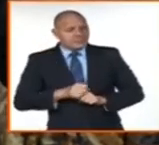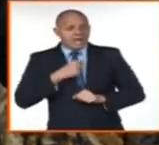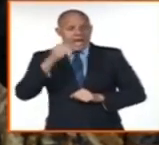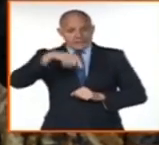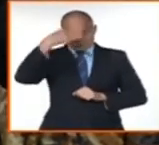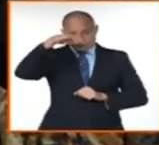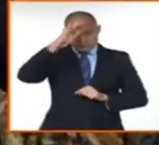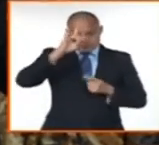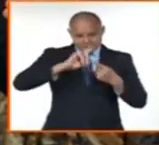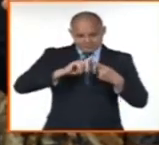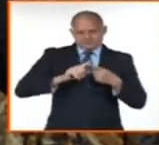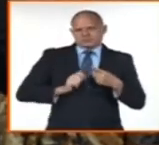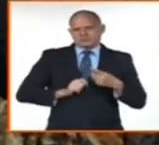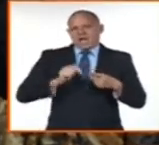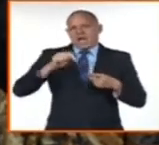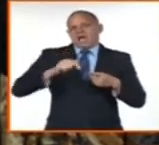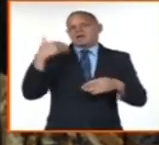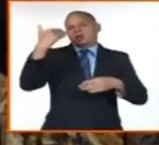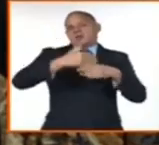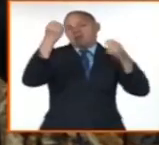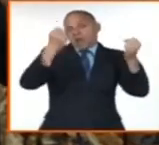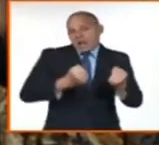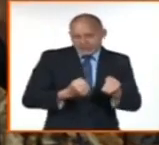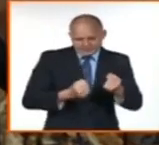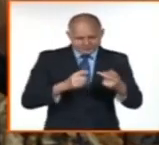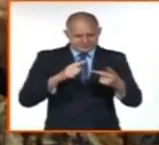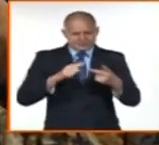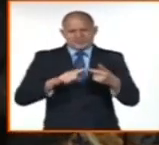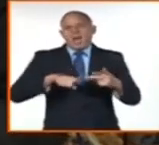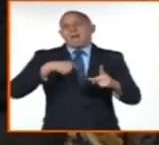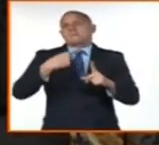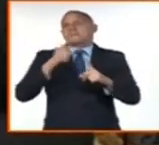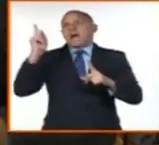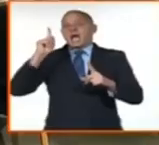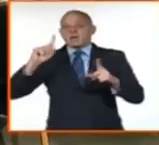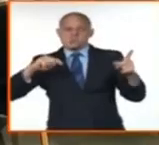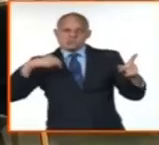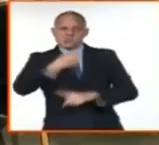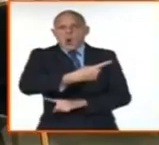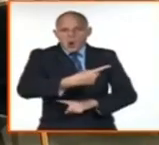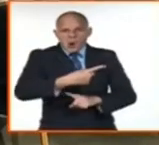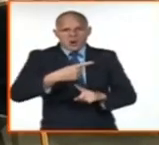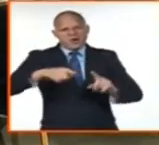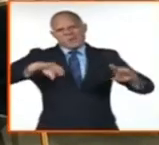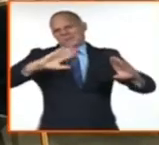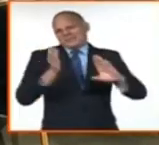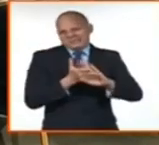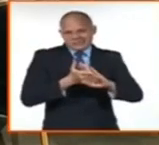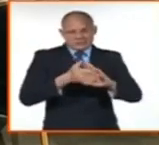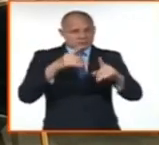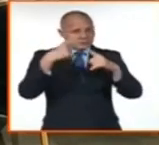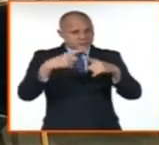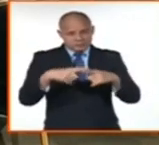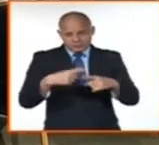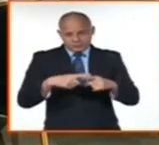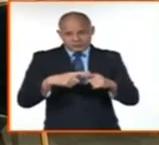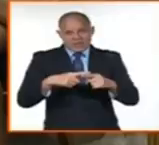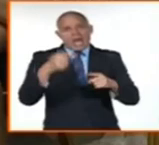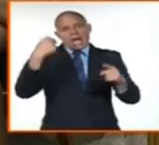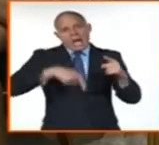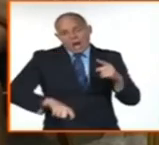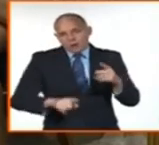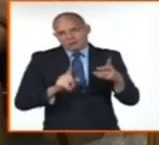demonizado en las redes sociales, y entonces que llegue la COVID, como llegó la COVID a todo el mundo.